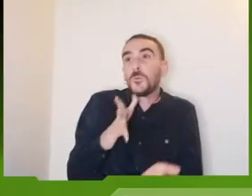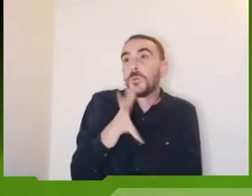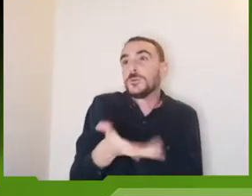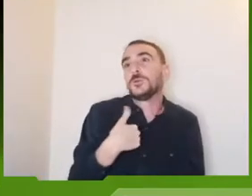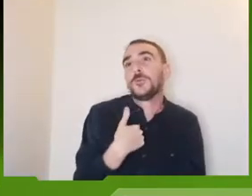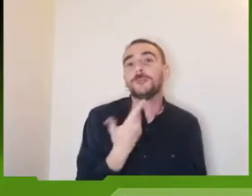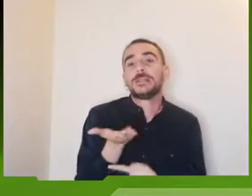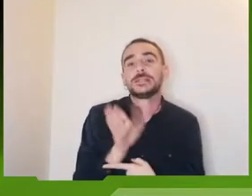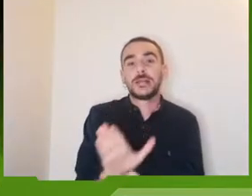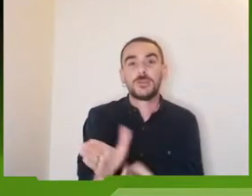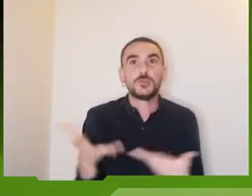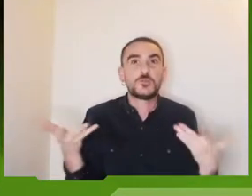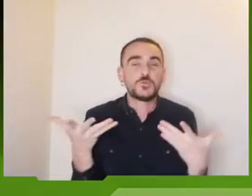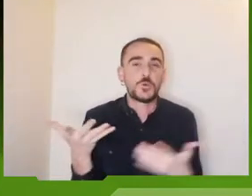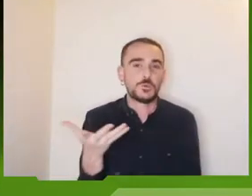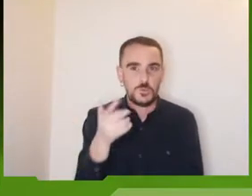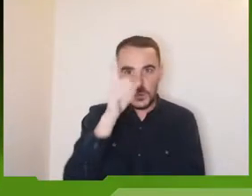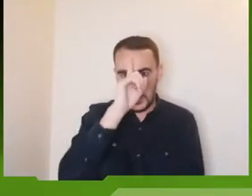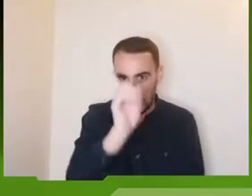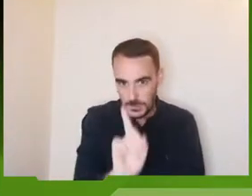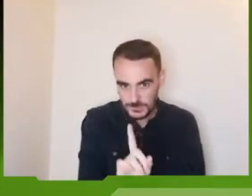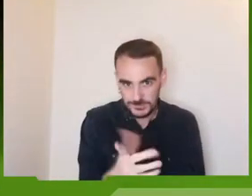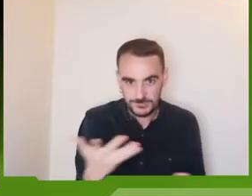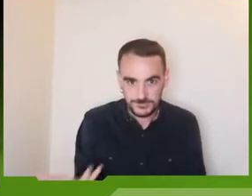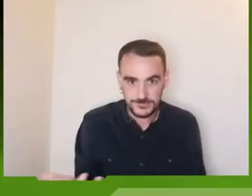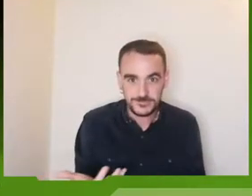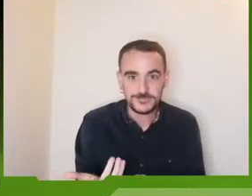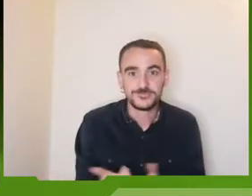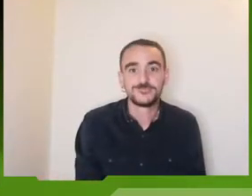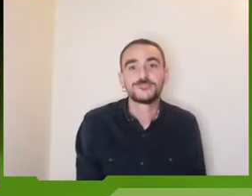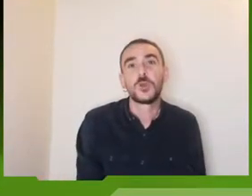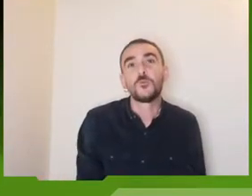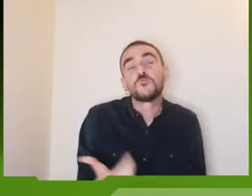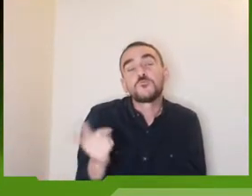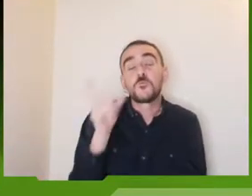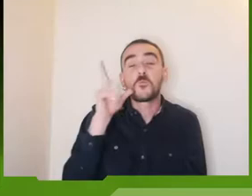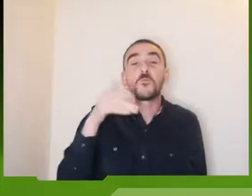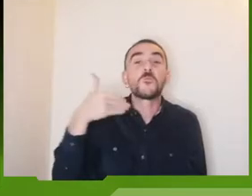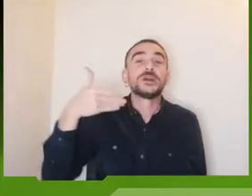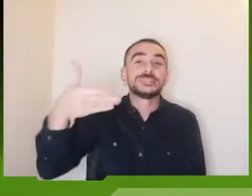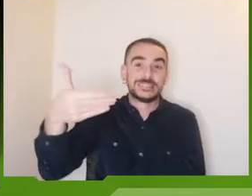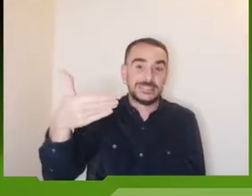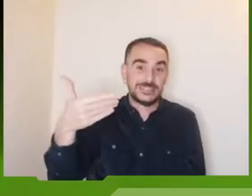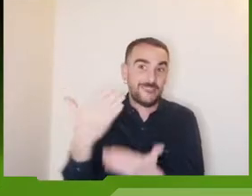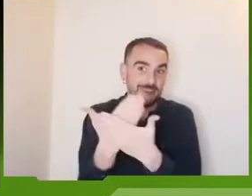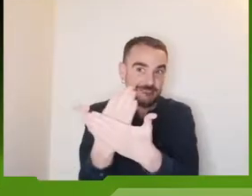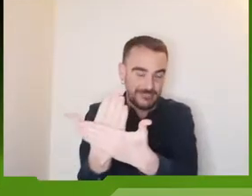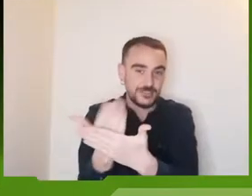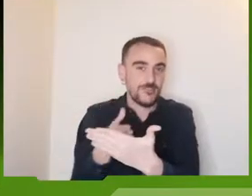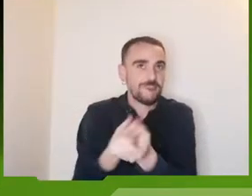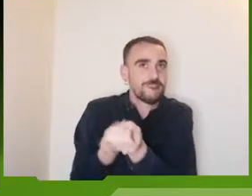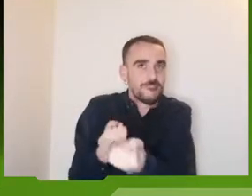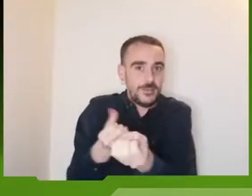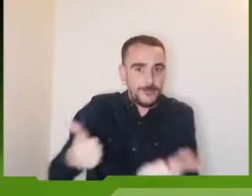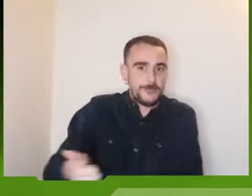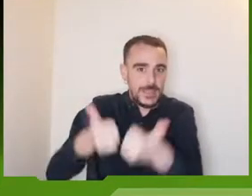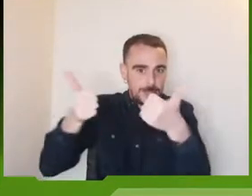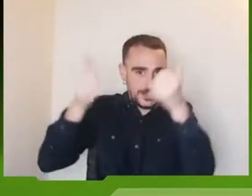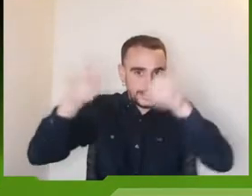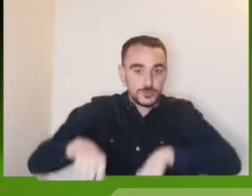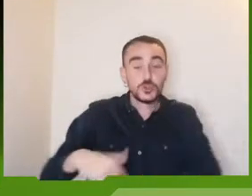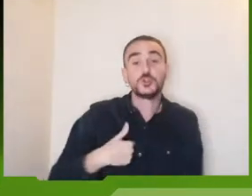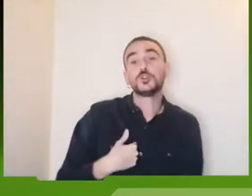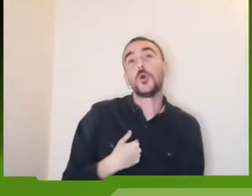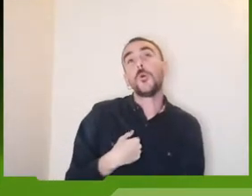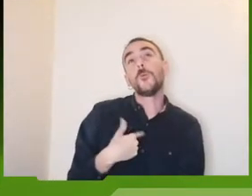Nada, alguna cosita ya iré viendo otros días que más os cuento. Yo soy vegana hace 4 años, más